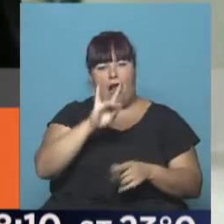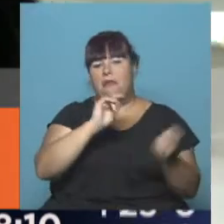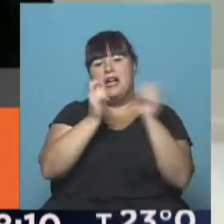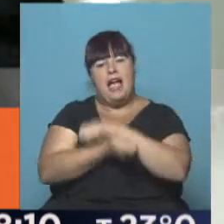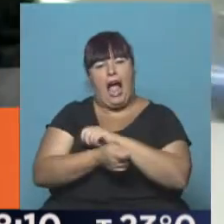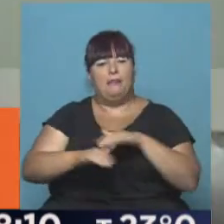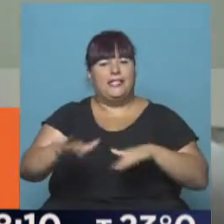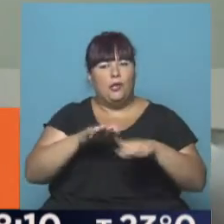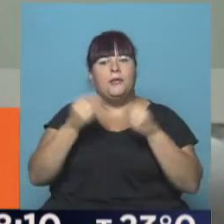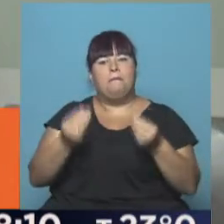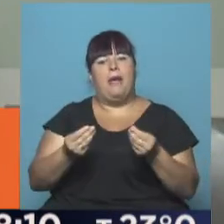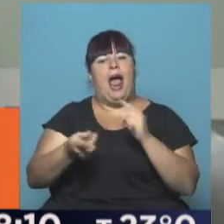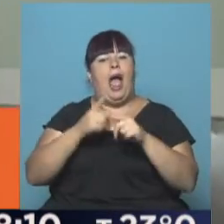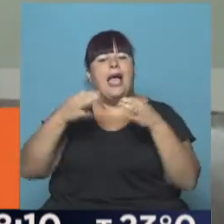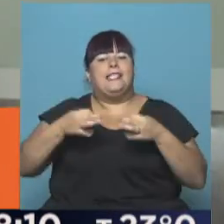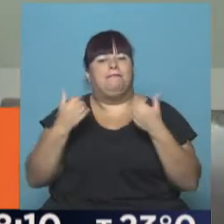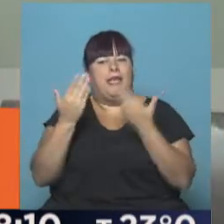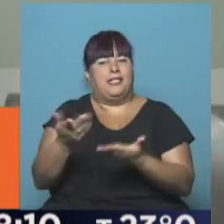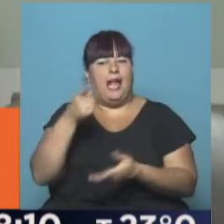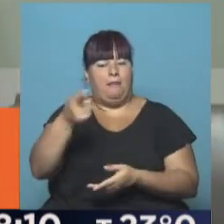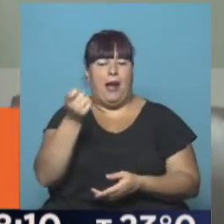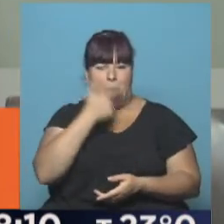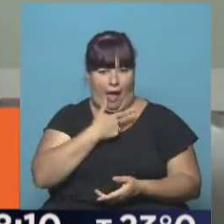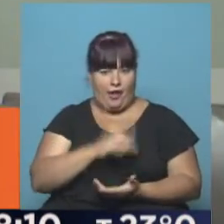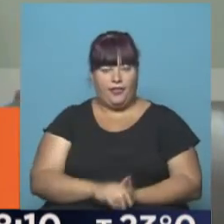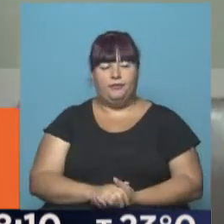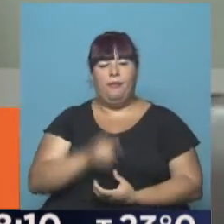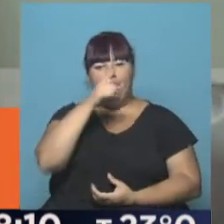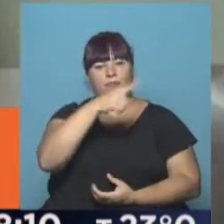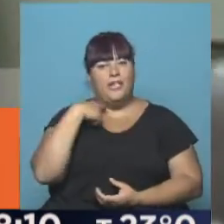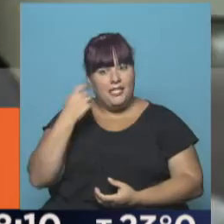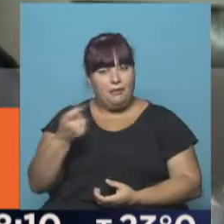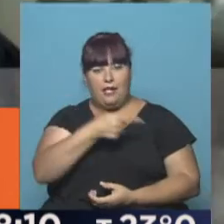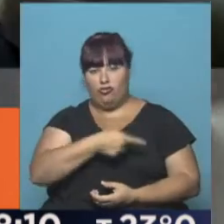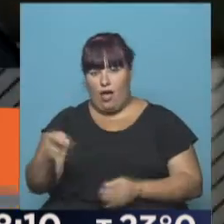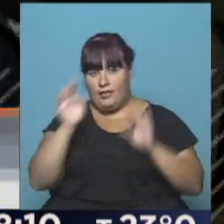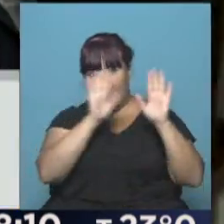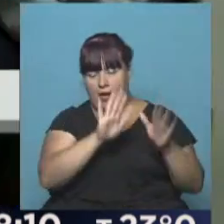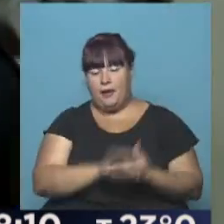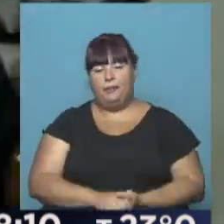cambio de situación para un trato preferencial que tendrá nuestro presidente en España toda la semana.